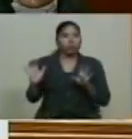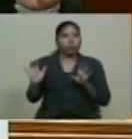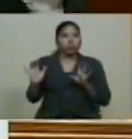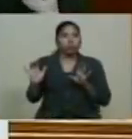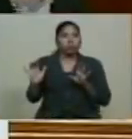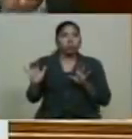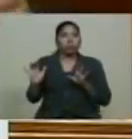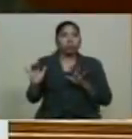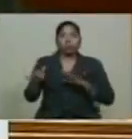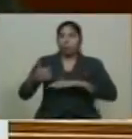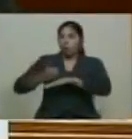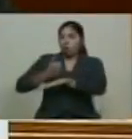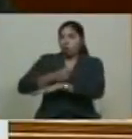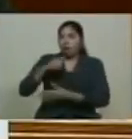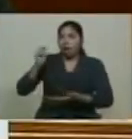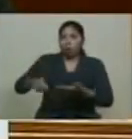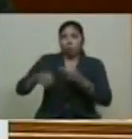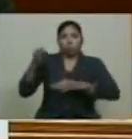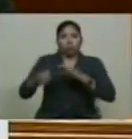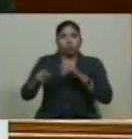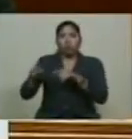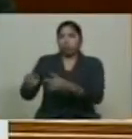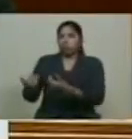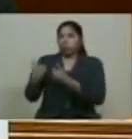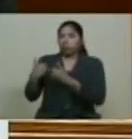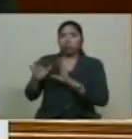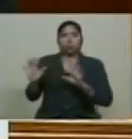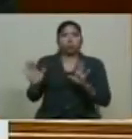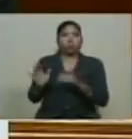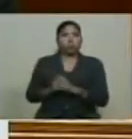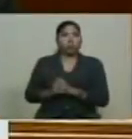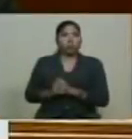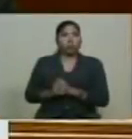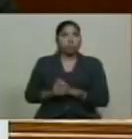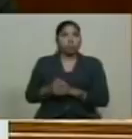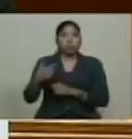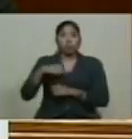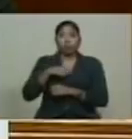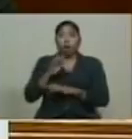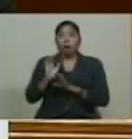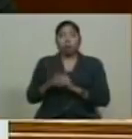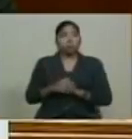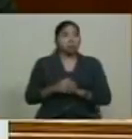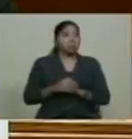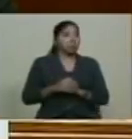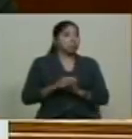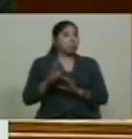y que sea la justicia la que se encargue. Pero no podemos hacernos los locos ante